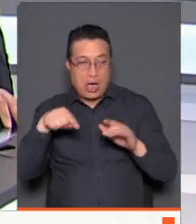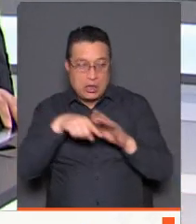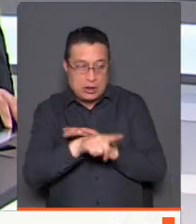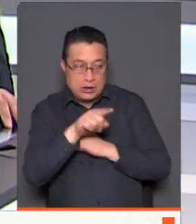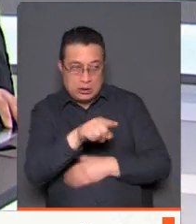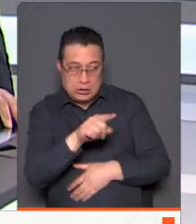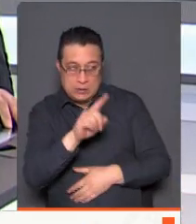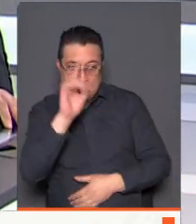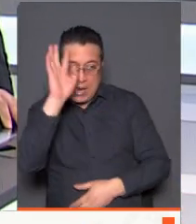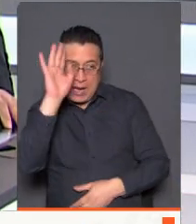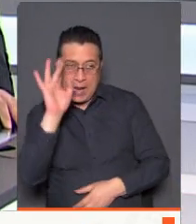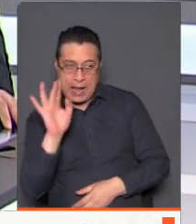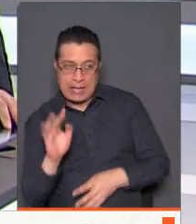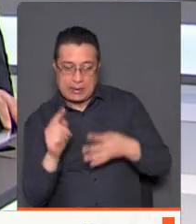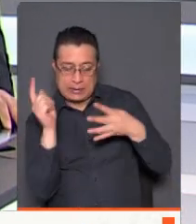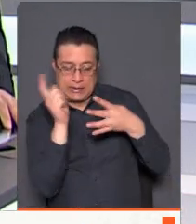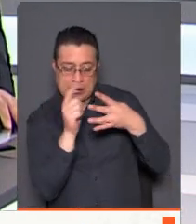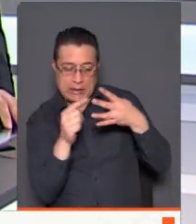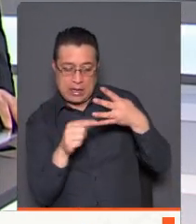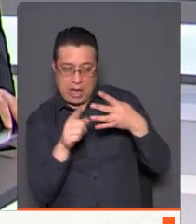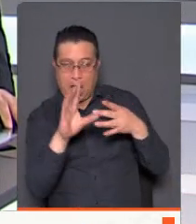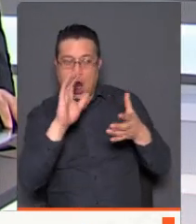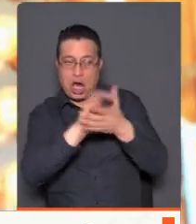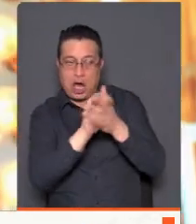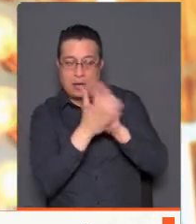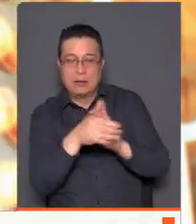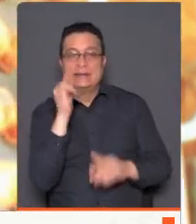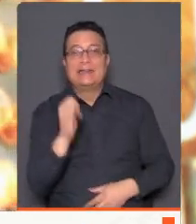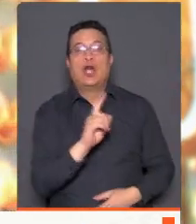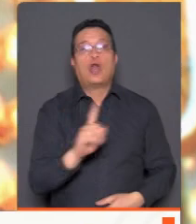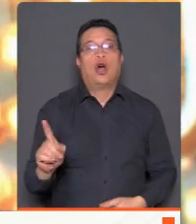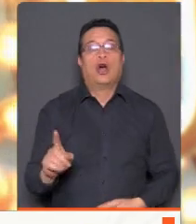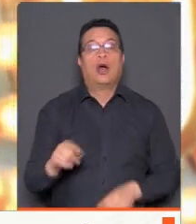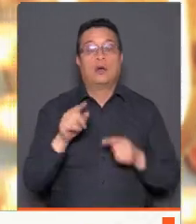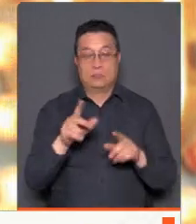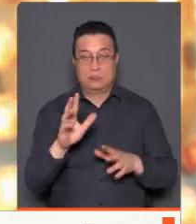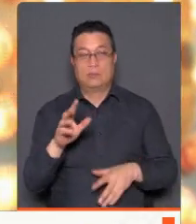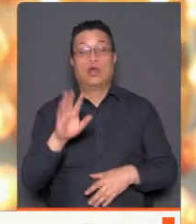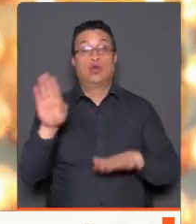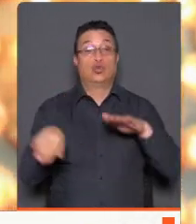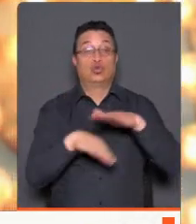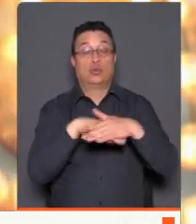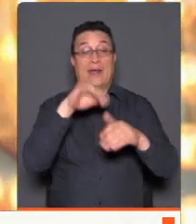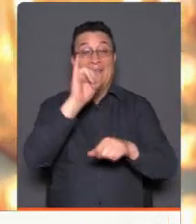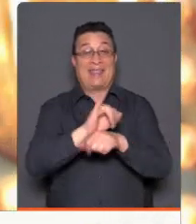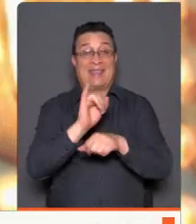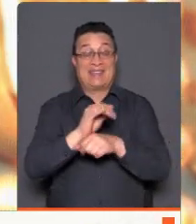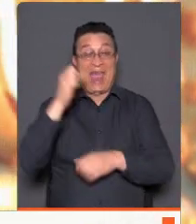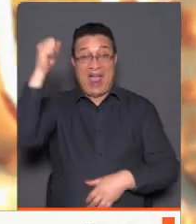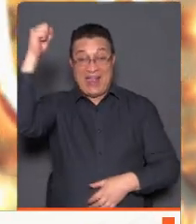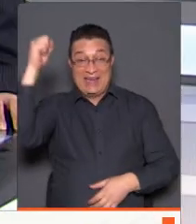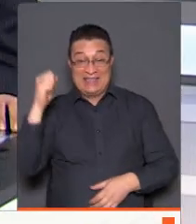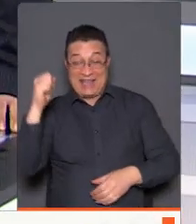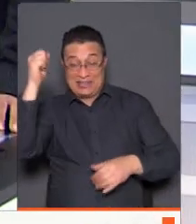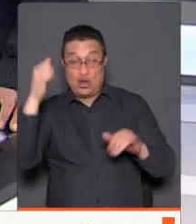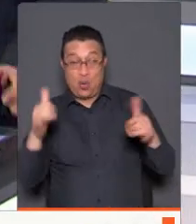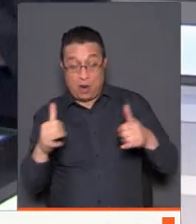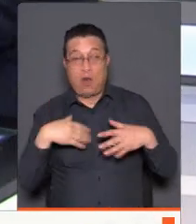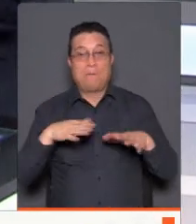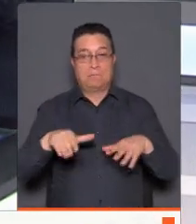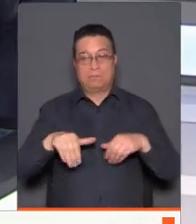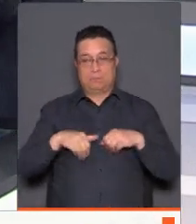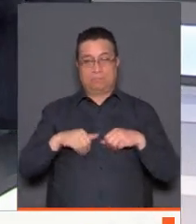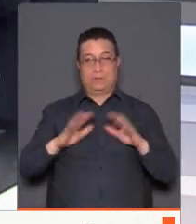carácter de eventual colusión o no. Toma un poco de palco la Superintendencia de Casinos y Juegos. ¿Qué dijeron los operadores? A